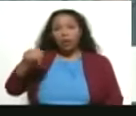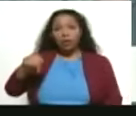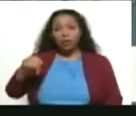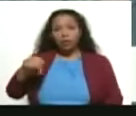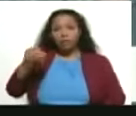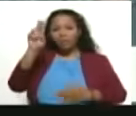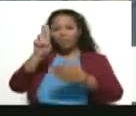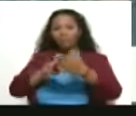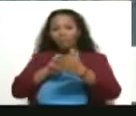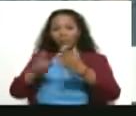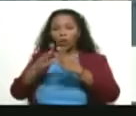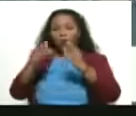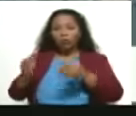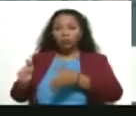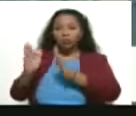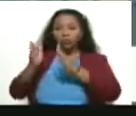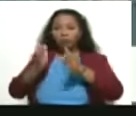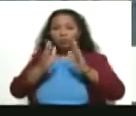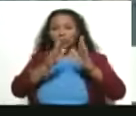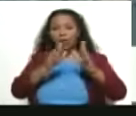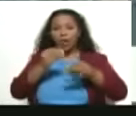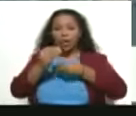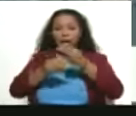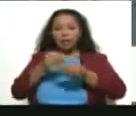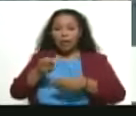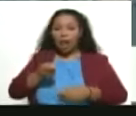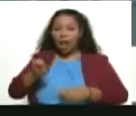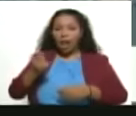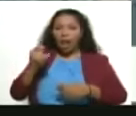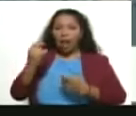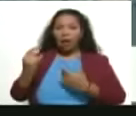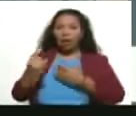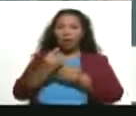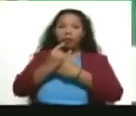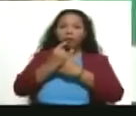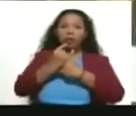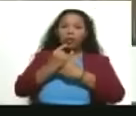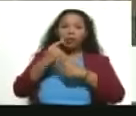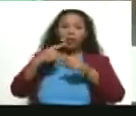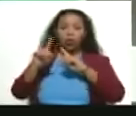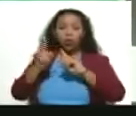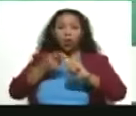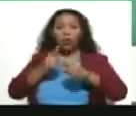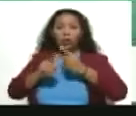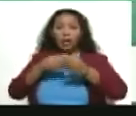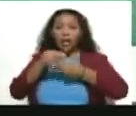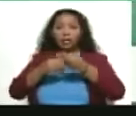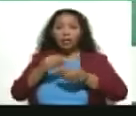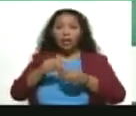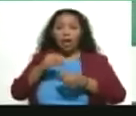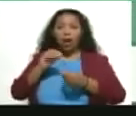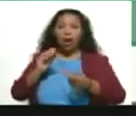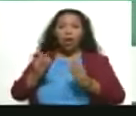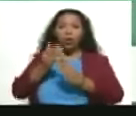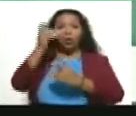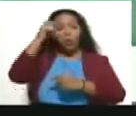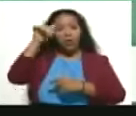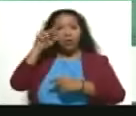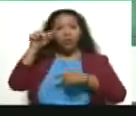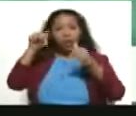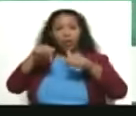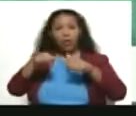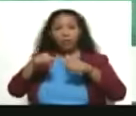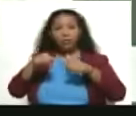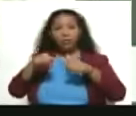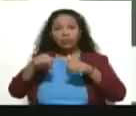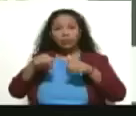las estructuras del delito de extorsión y otros delitos graves también que se cometía contra la población venezolana. Ahora